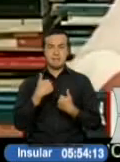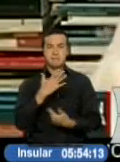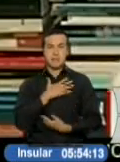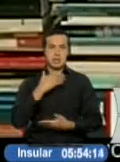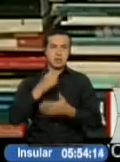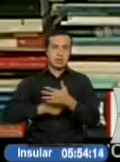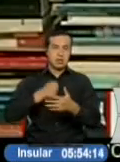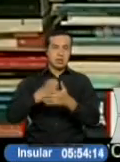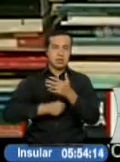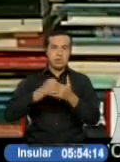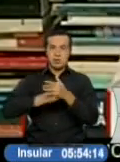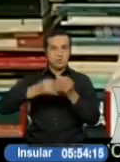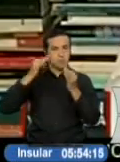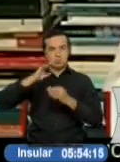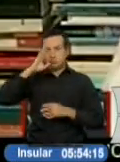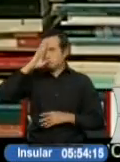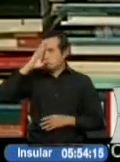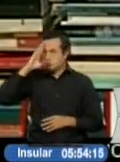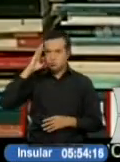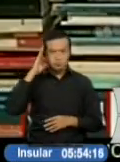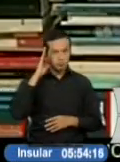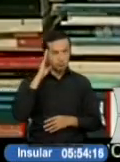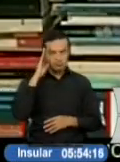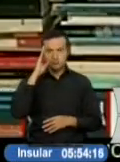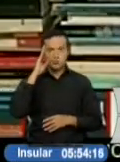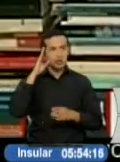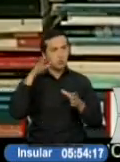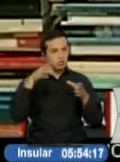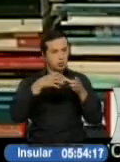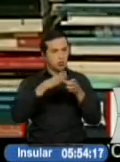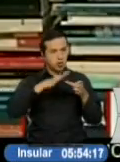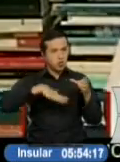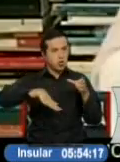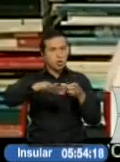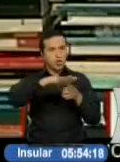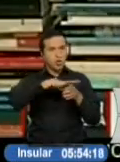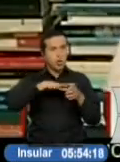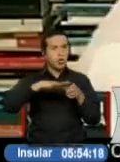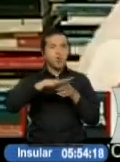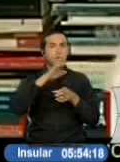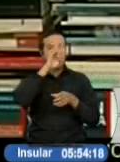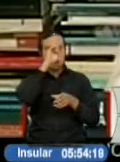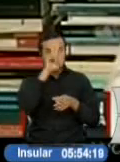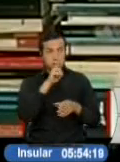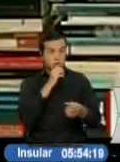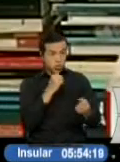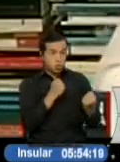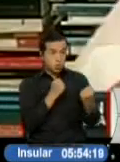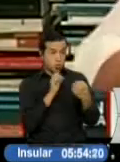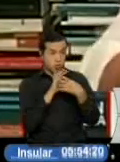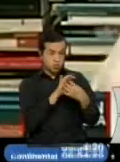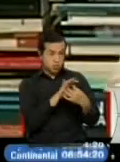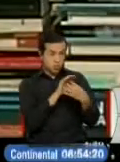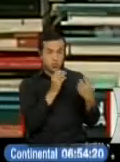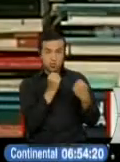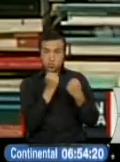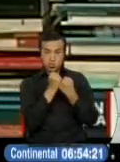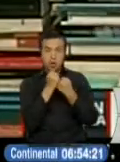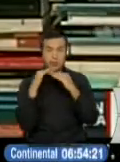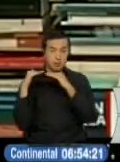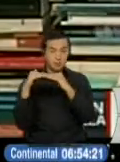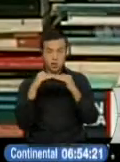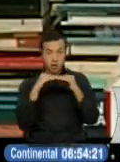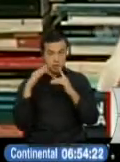lucha y mi determinación de acompañar al pueblo venezolano para que juntos logremos conquistar la